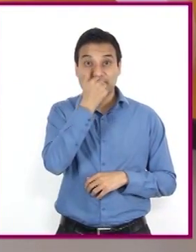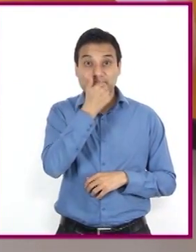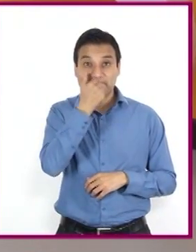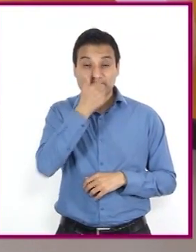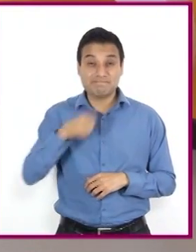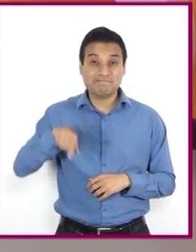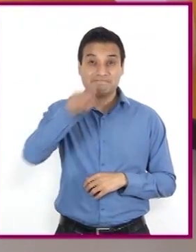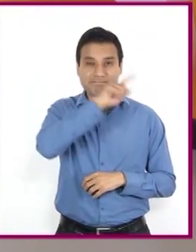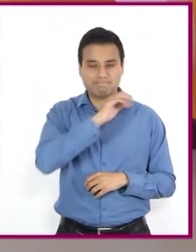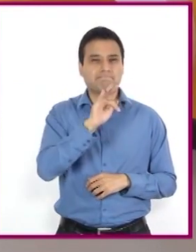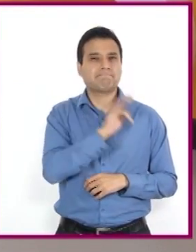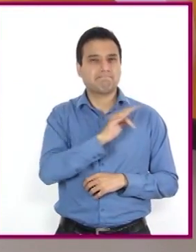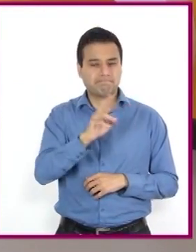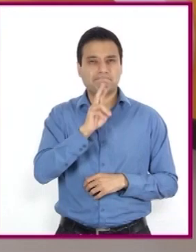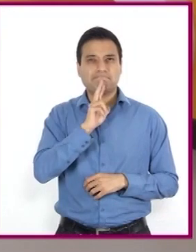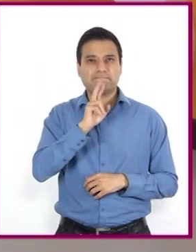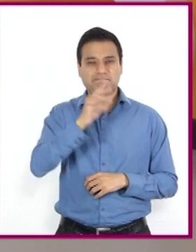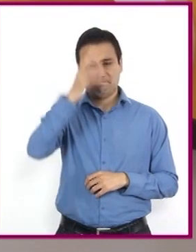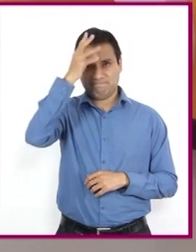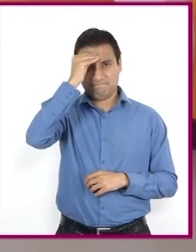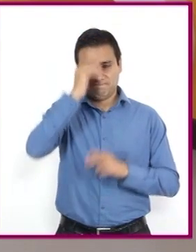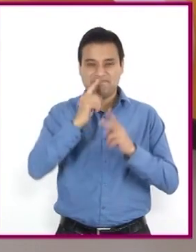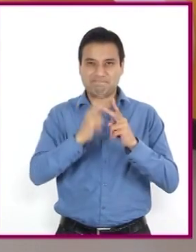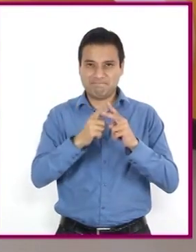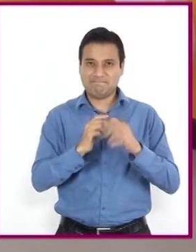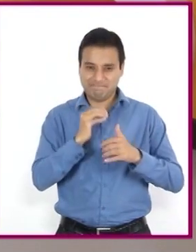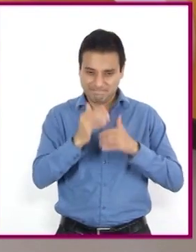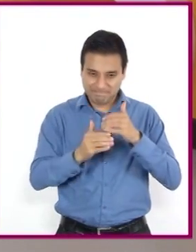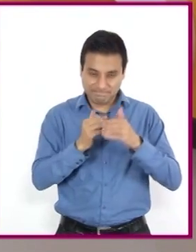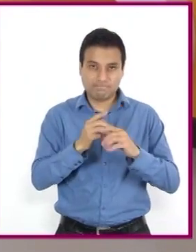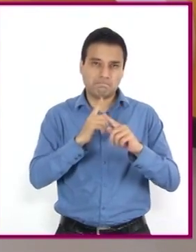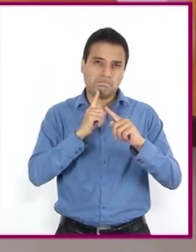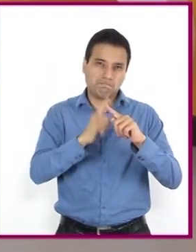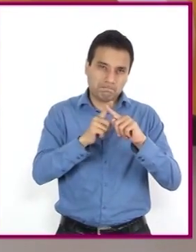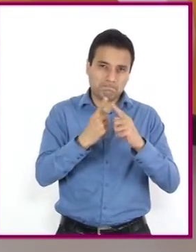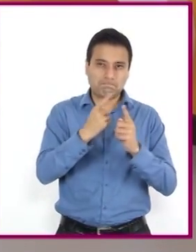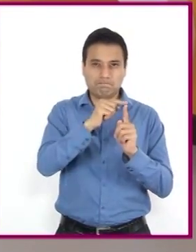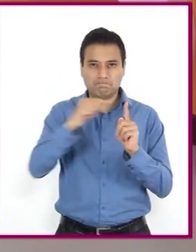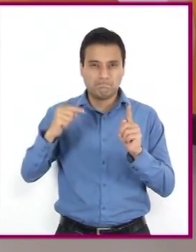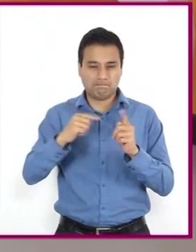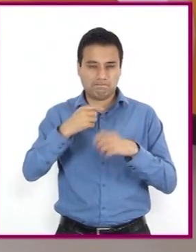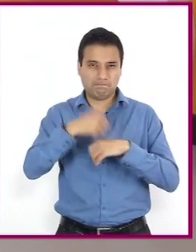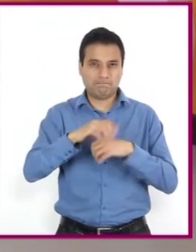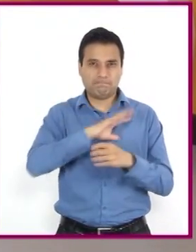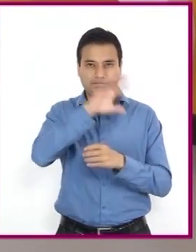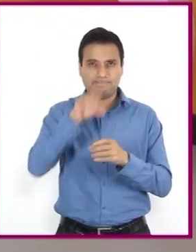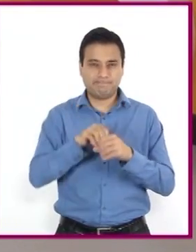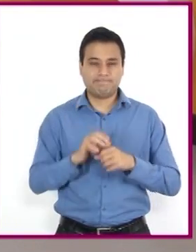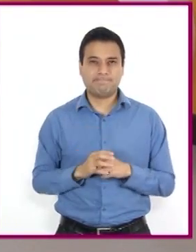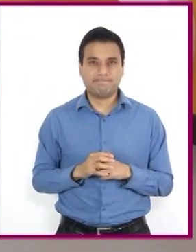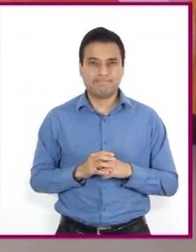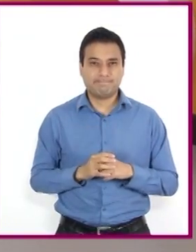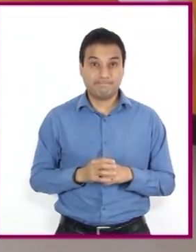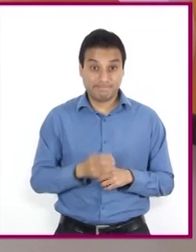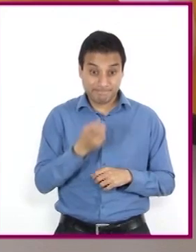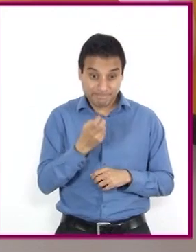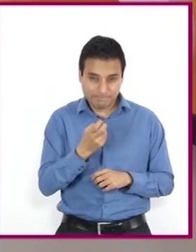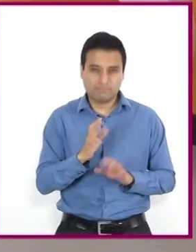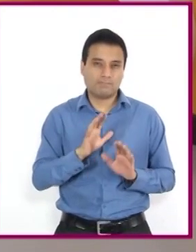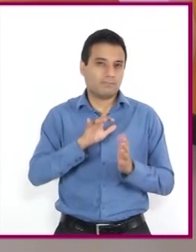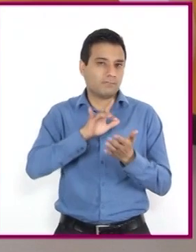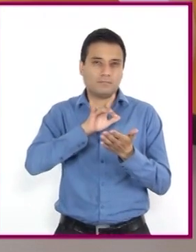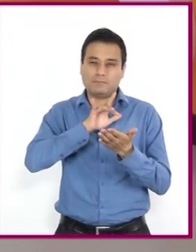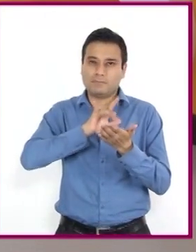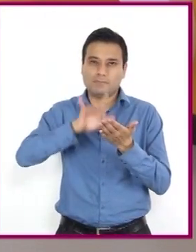alumnos puedan avanzar en el estudio de las estructuras multiplicativas de los números enteros. Este es un material de